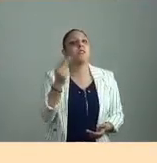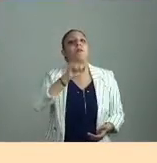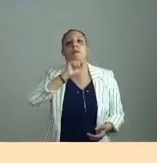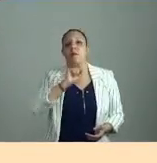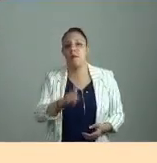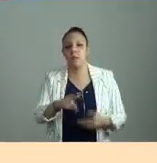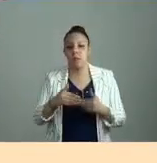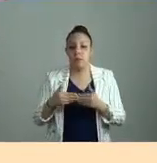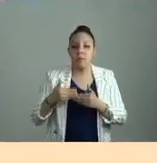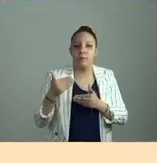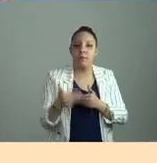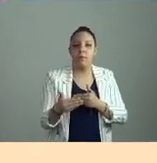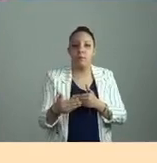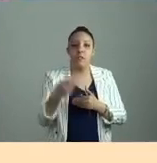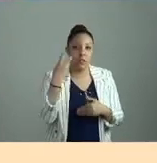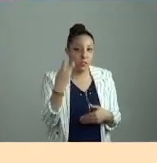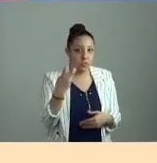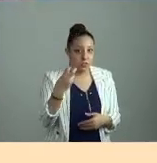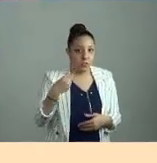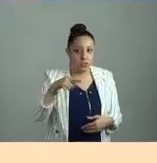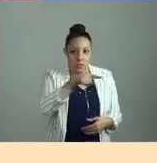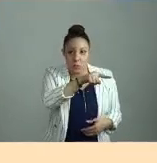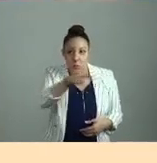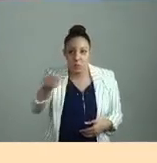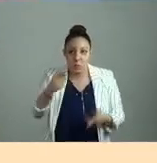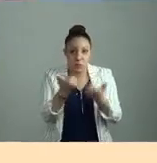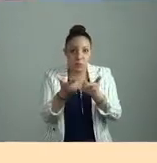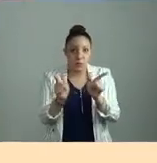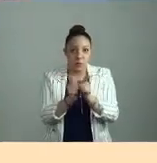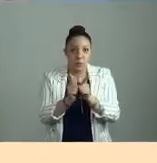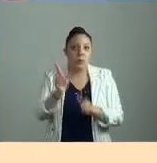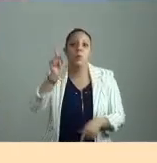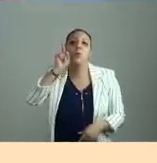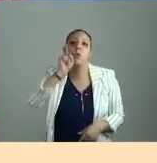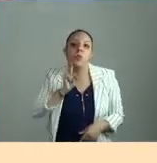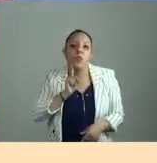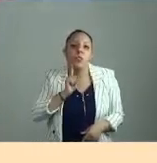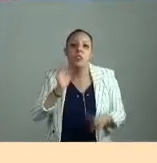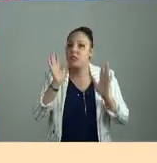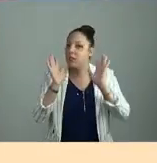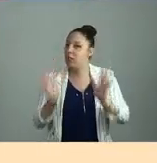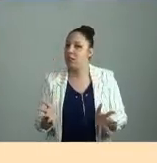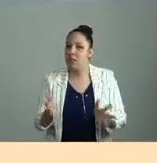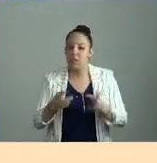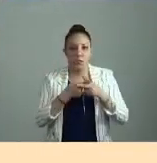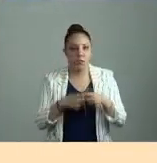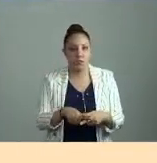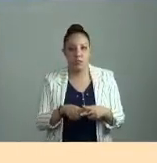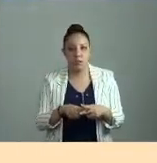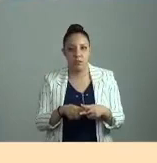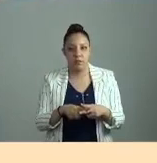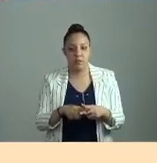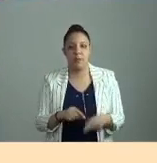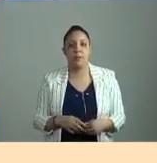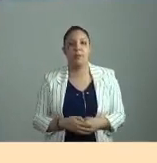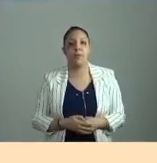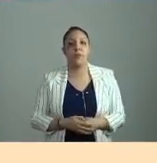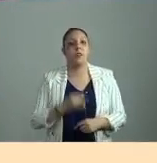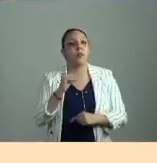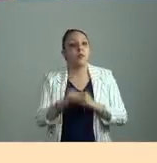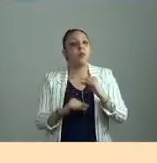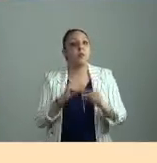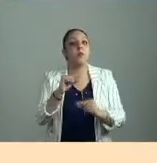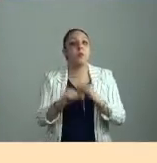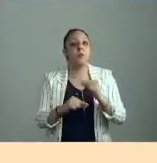estas mujeres no garantizar la reproducción ha significado comprender cómo